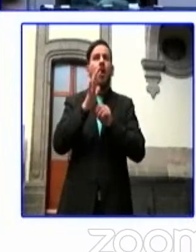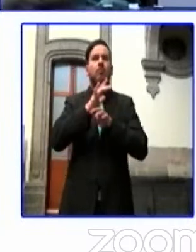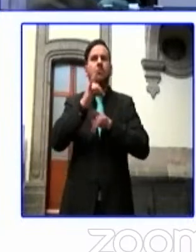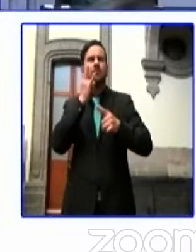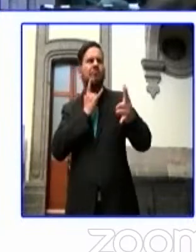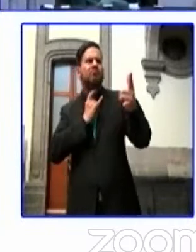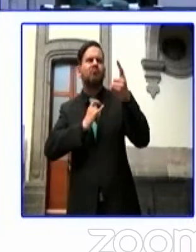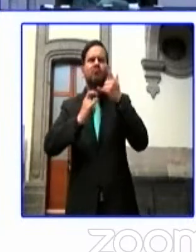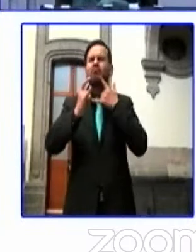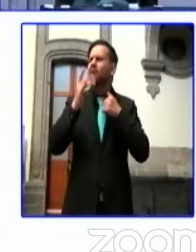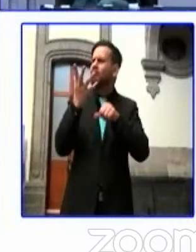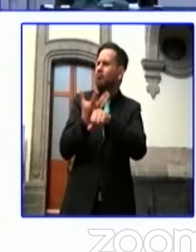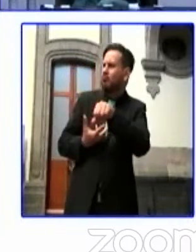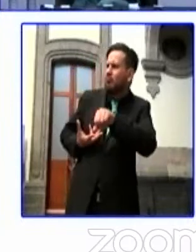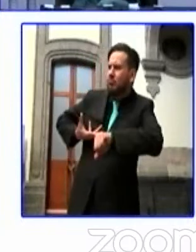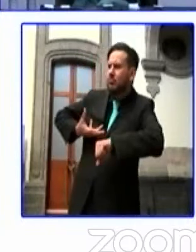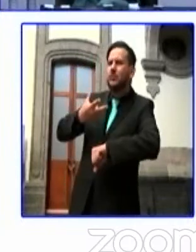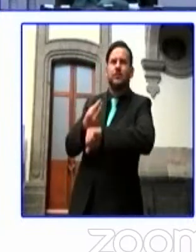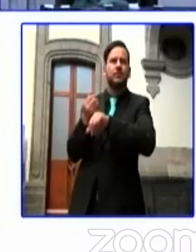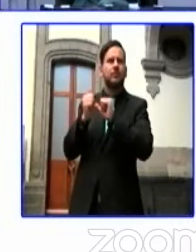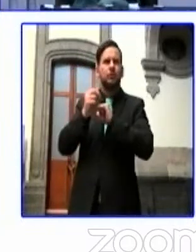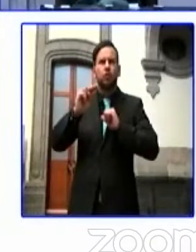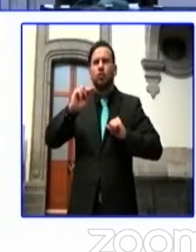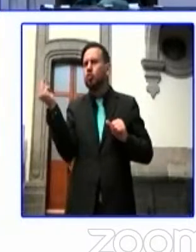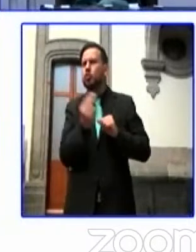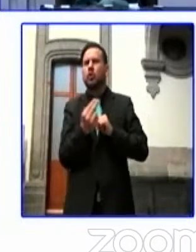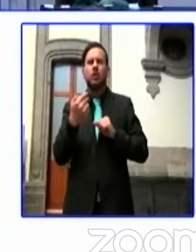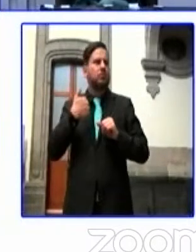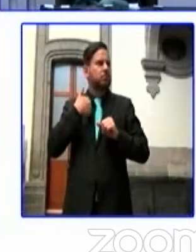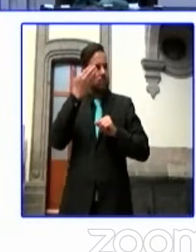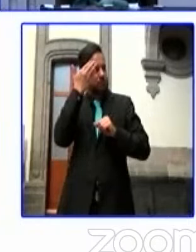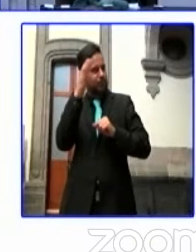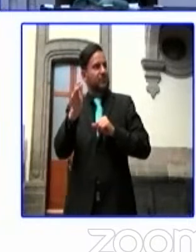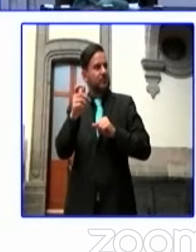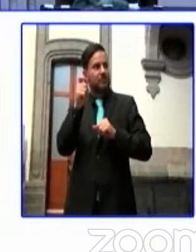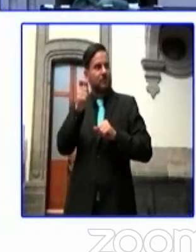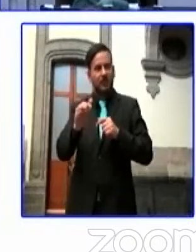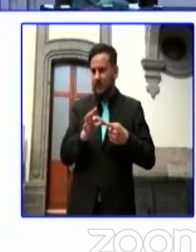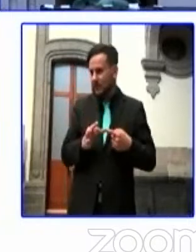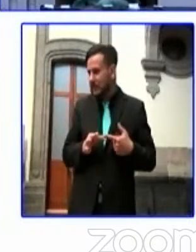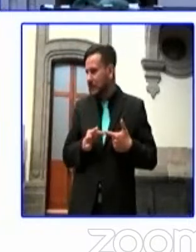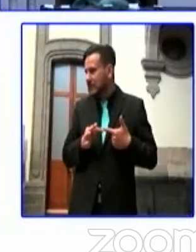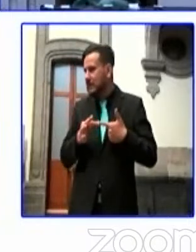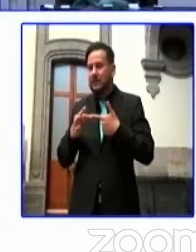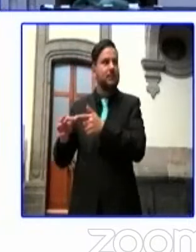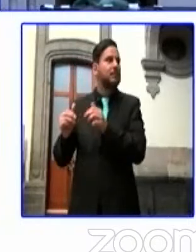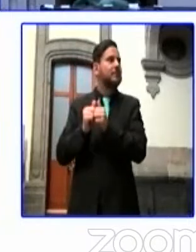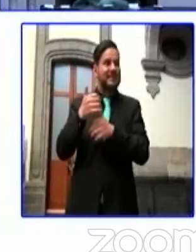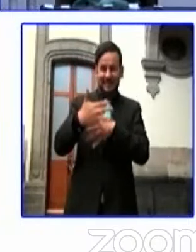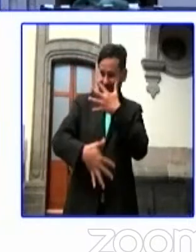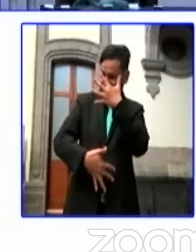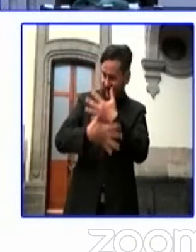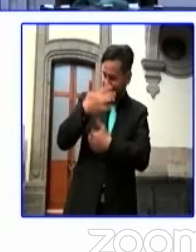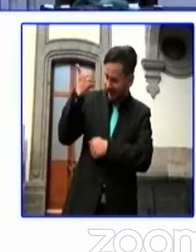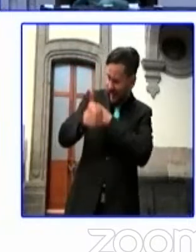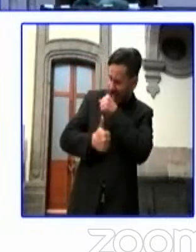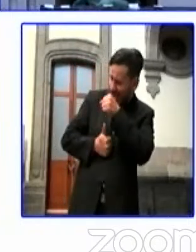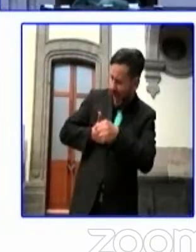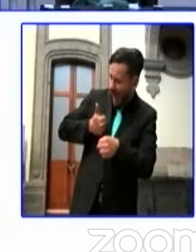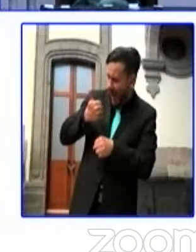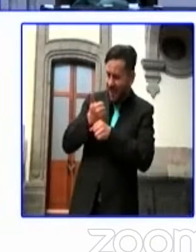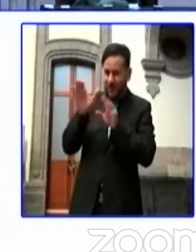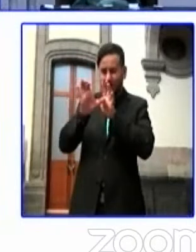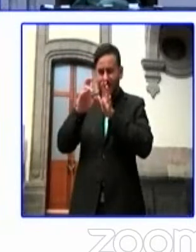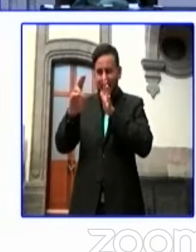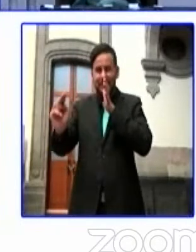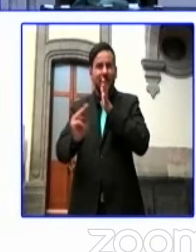de la implementación inmediata y del conocimiento de estas guías. A 15 años de entrada en vigor de la Convención